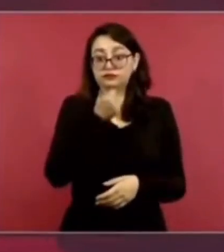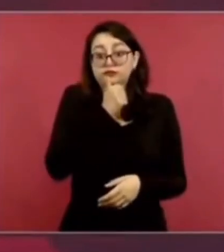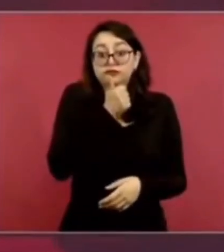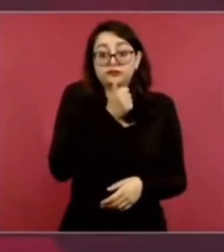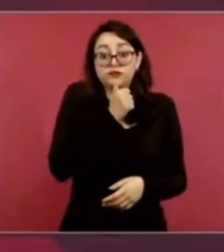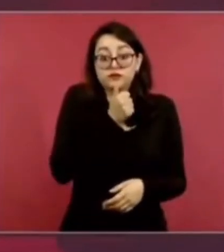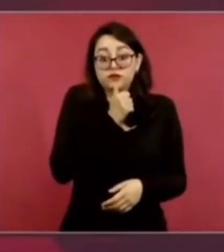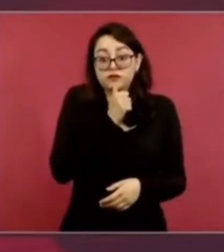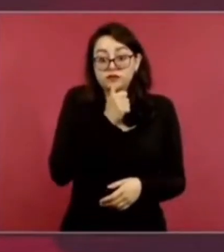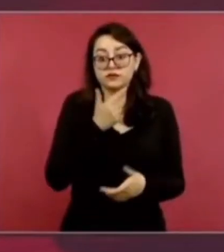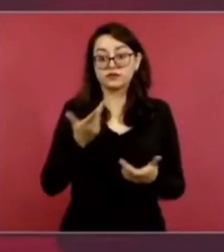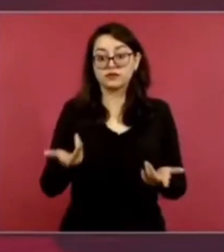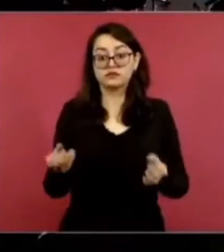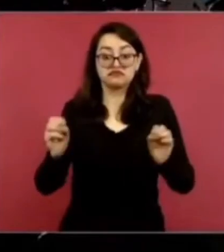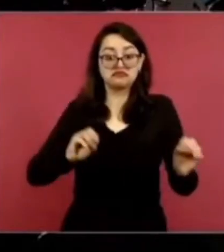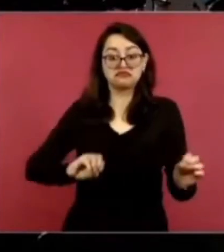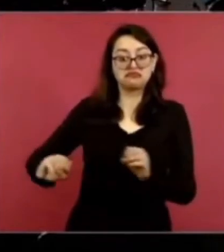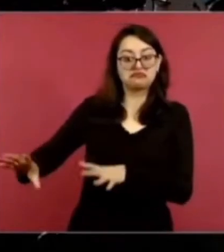que ayudar.